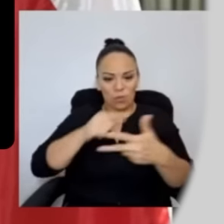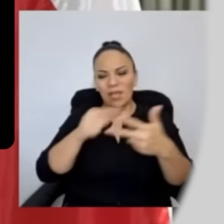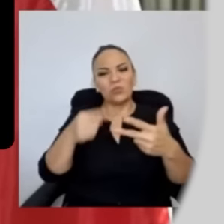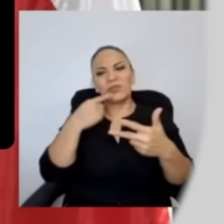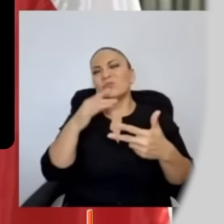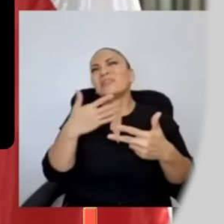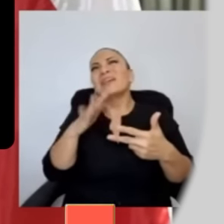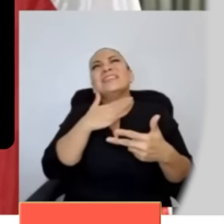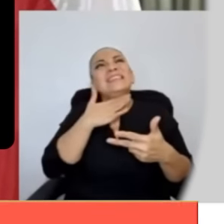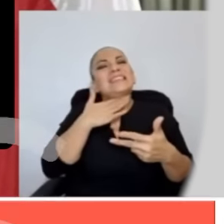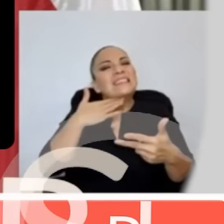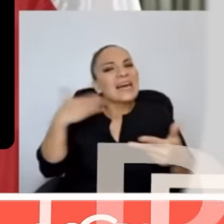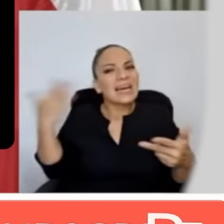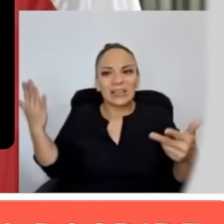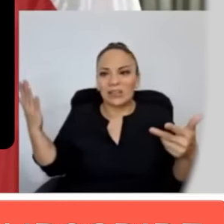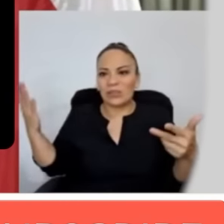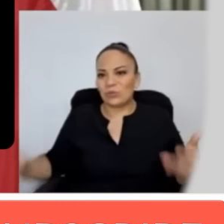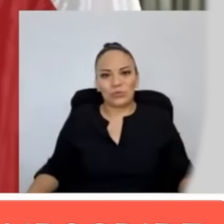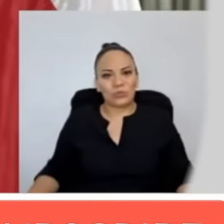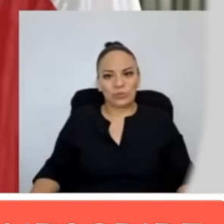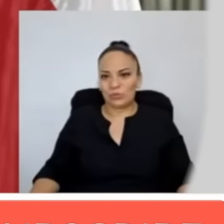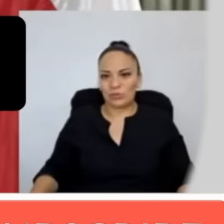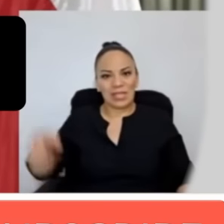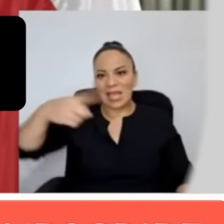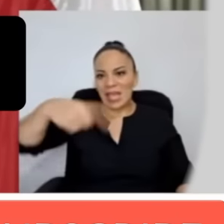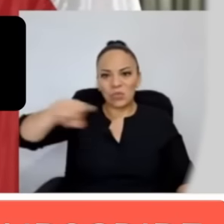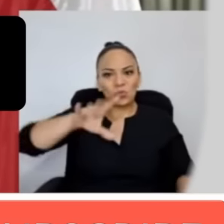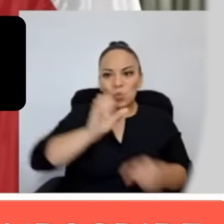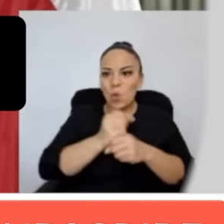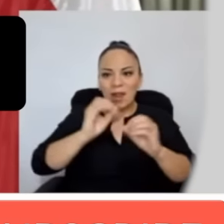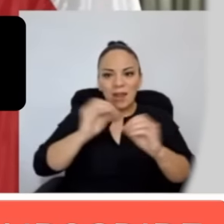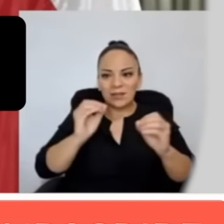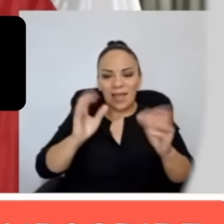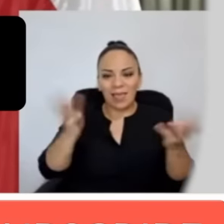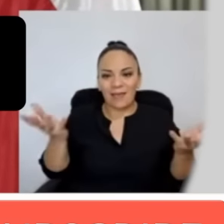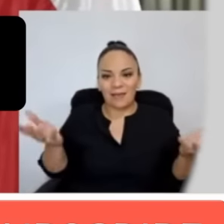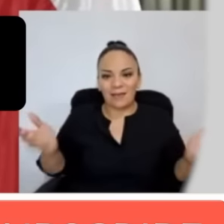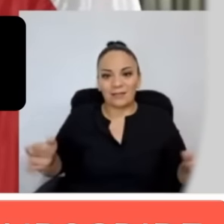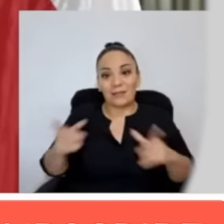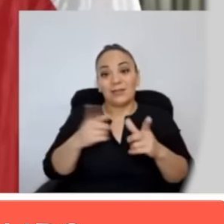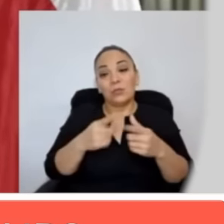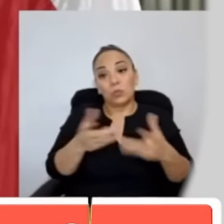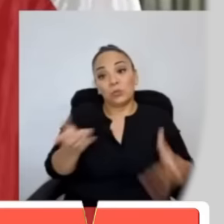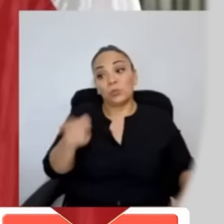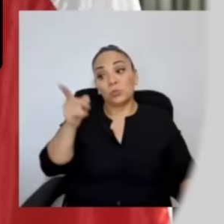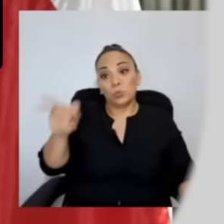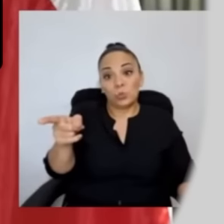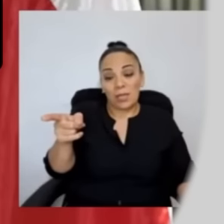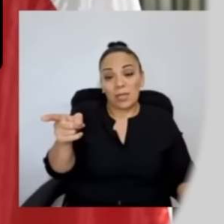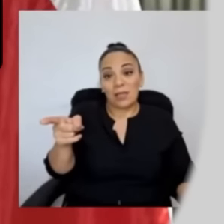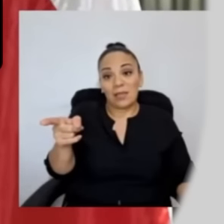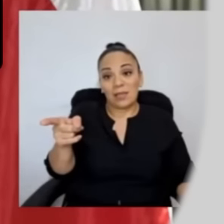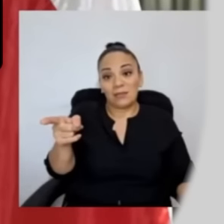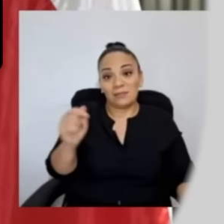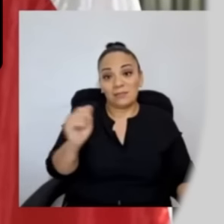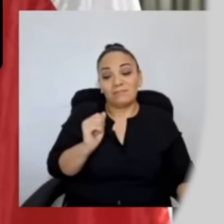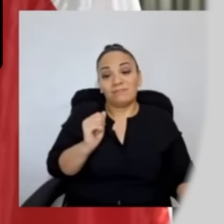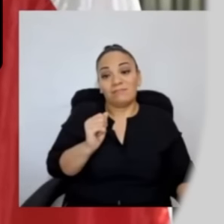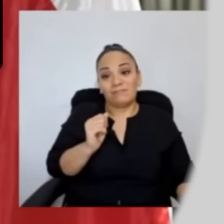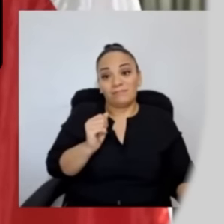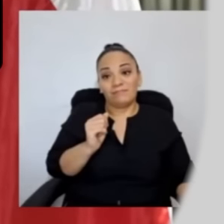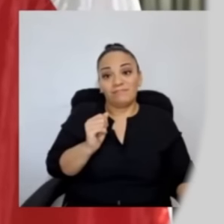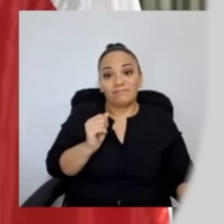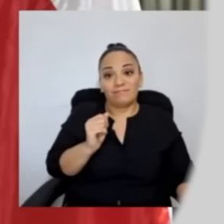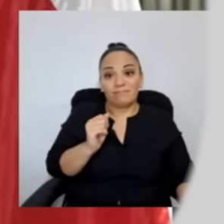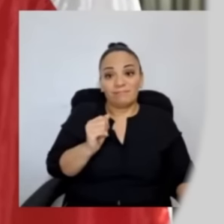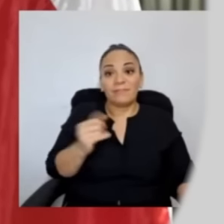que no hagan las cosas. Tome, señor o señora, ahora sí, nos